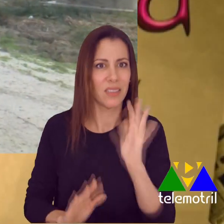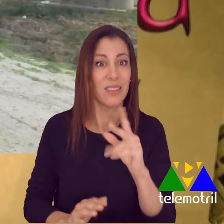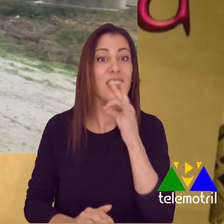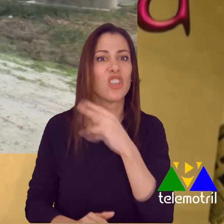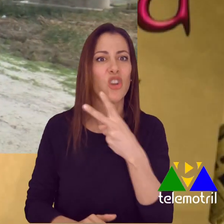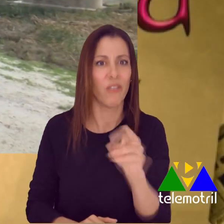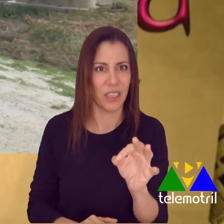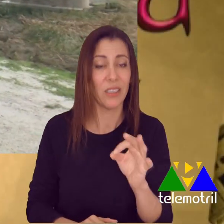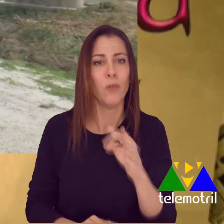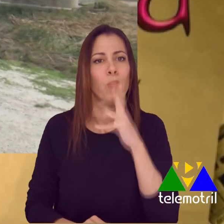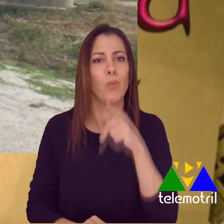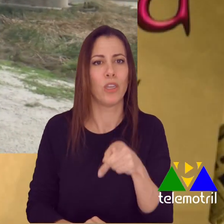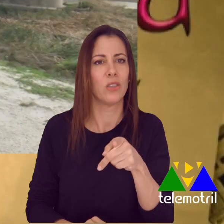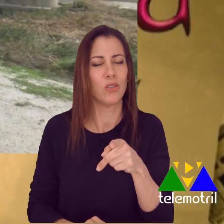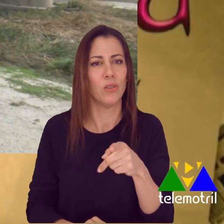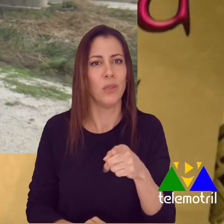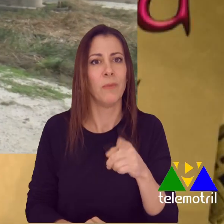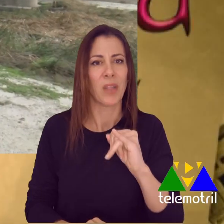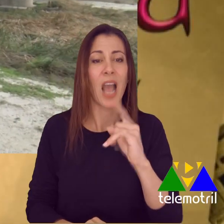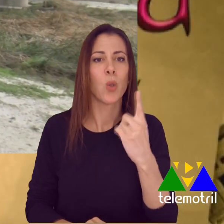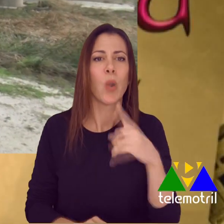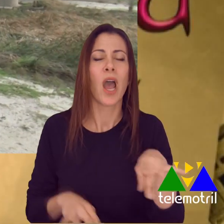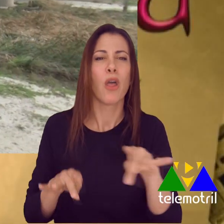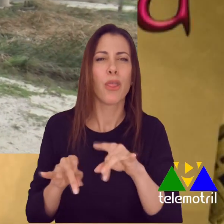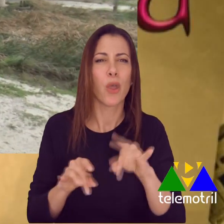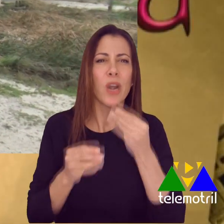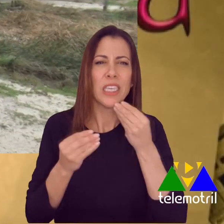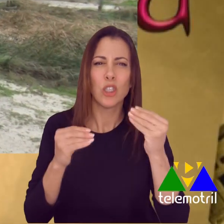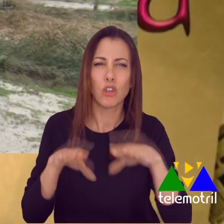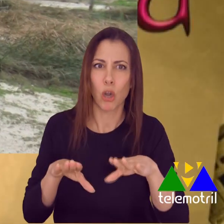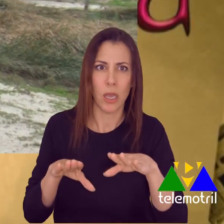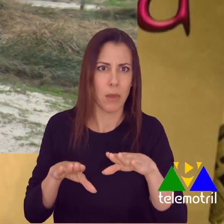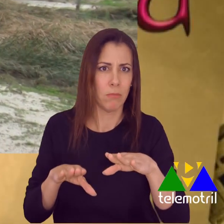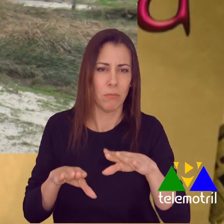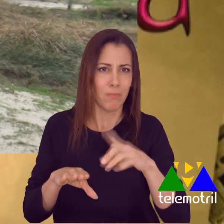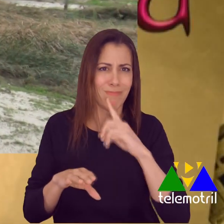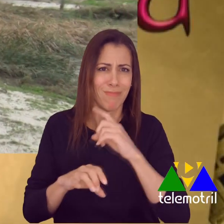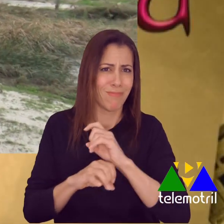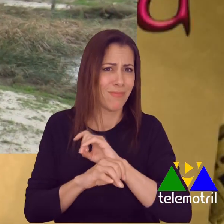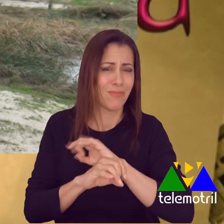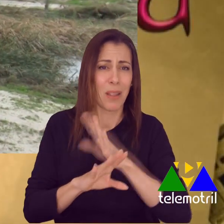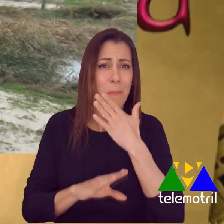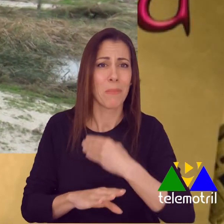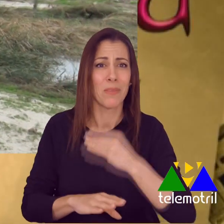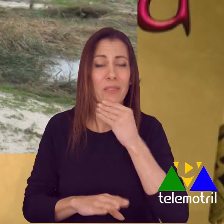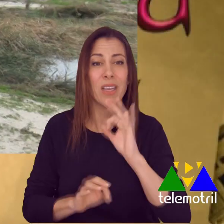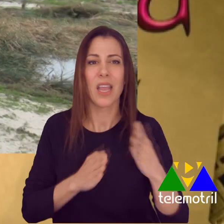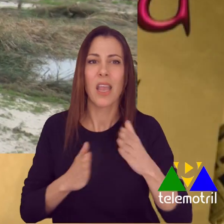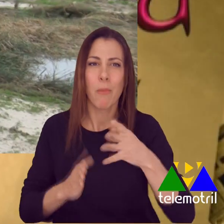siglo XX, con lo cual tenemos una zona de una historia impresionante, época